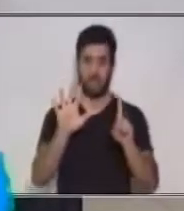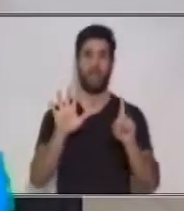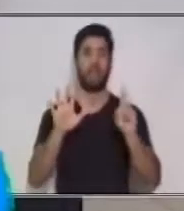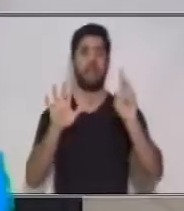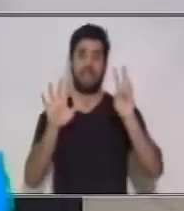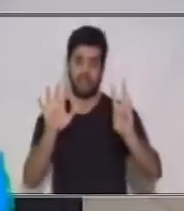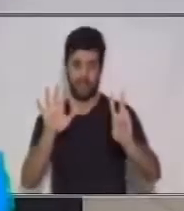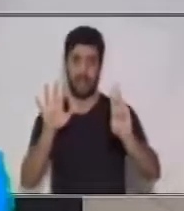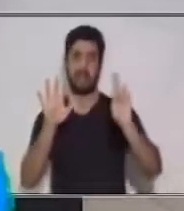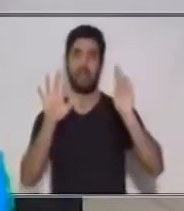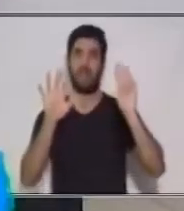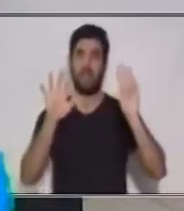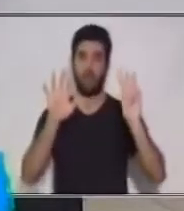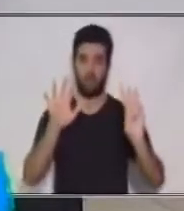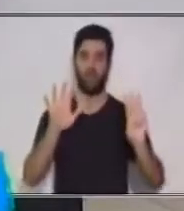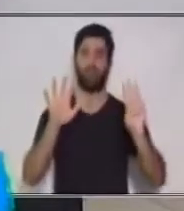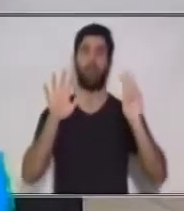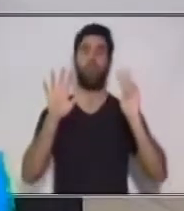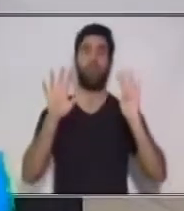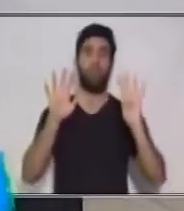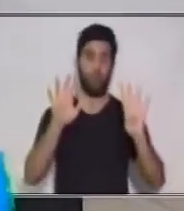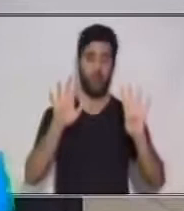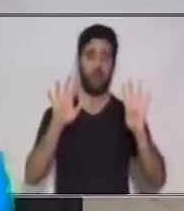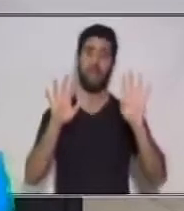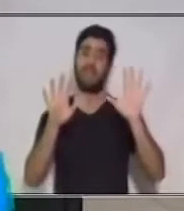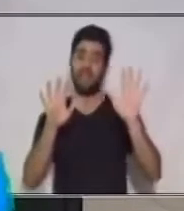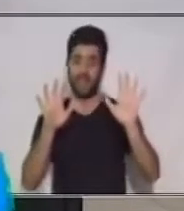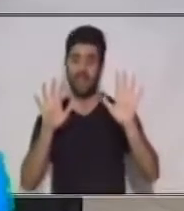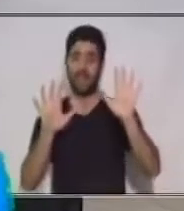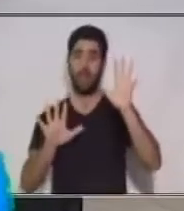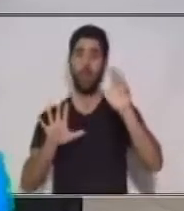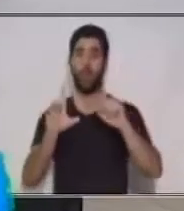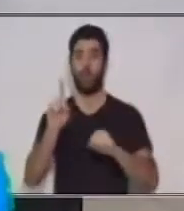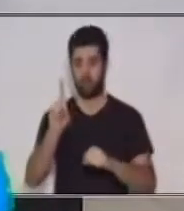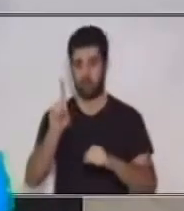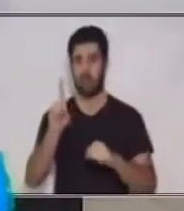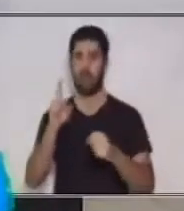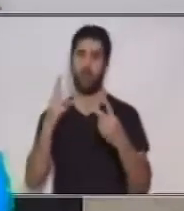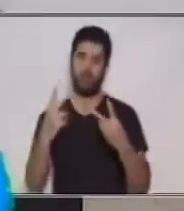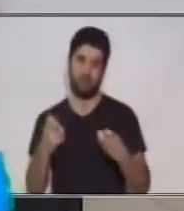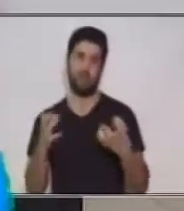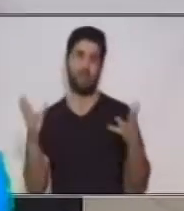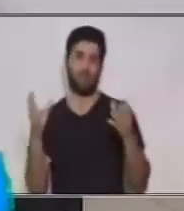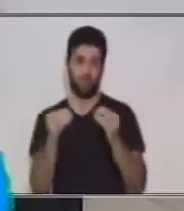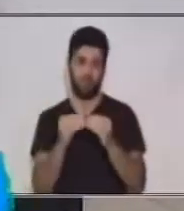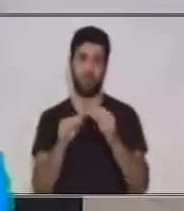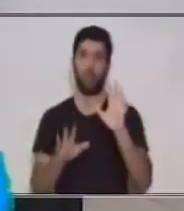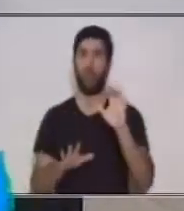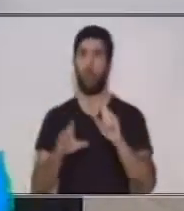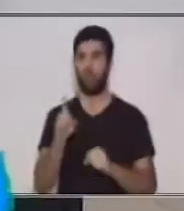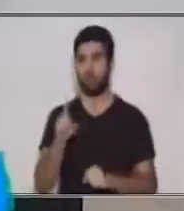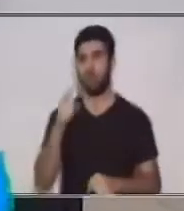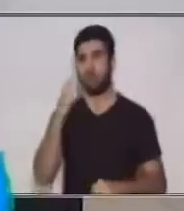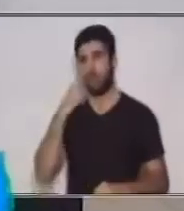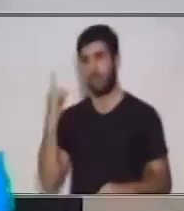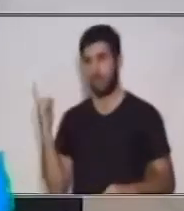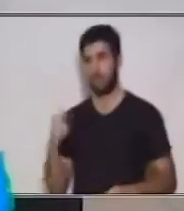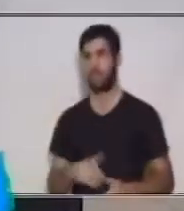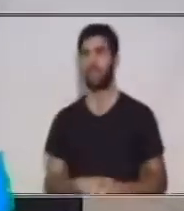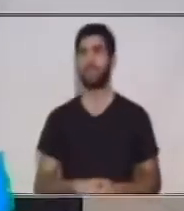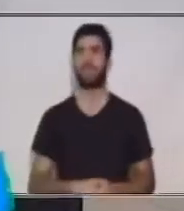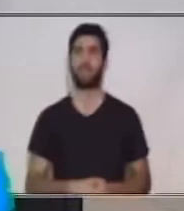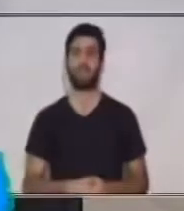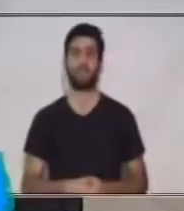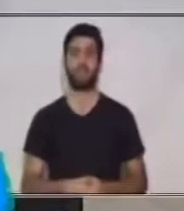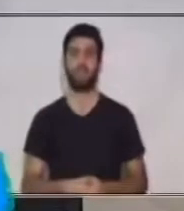6, 7, 8, 9, 10, 11. Excelente. El perímetro de